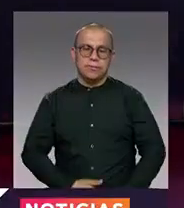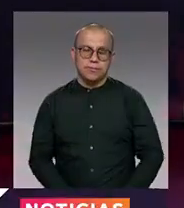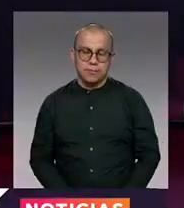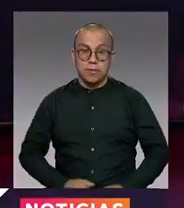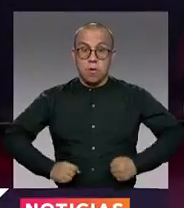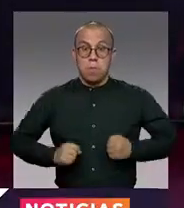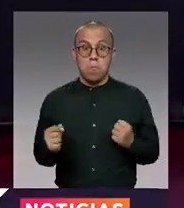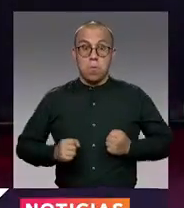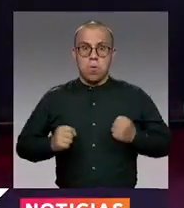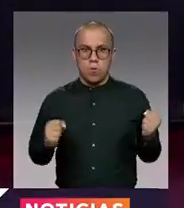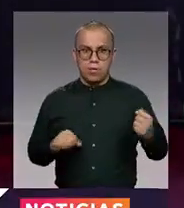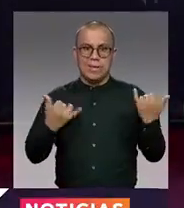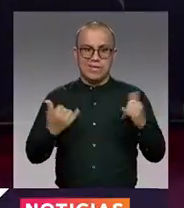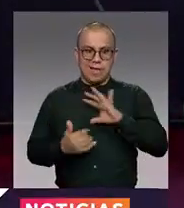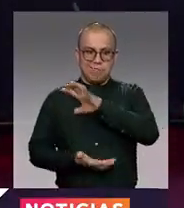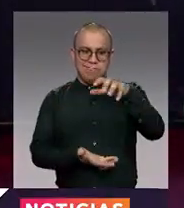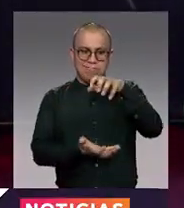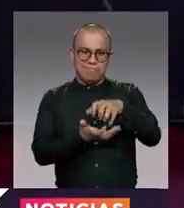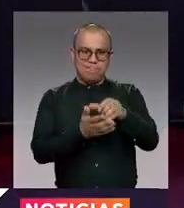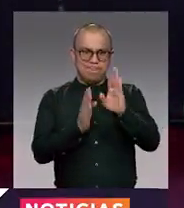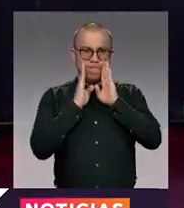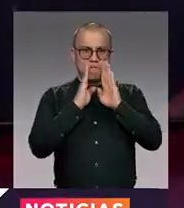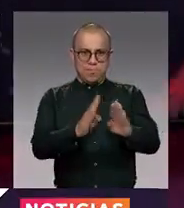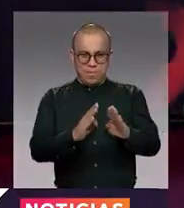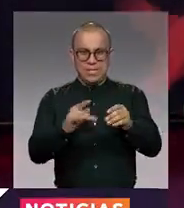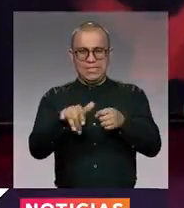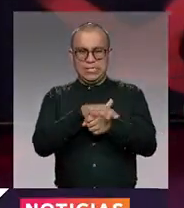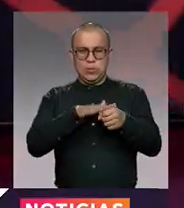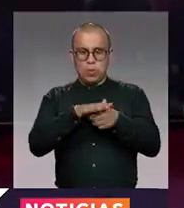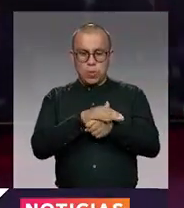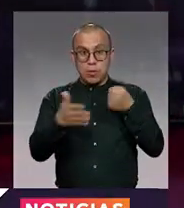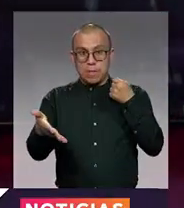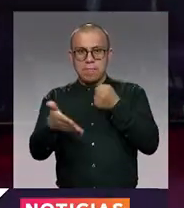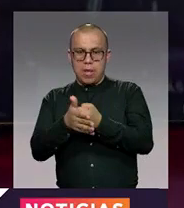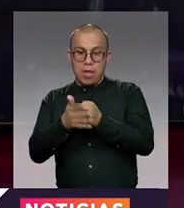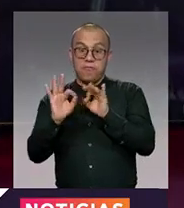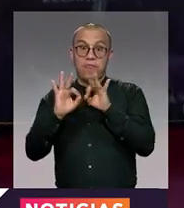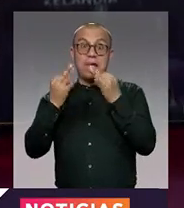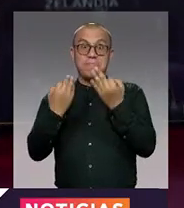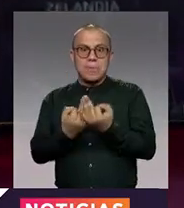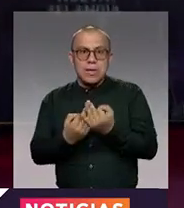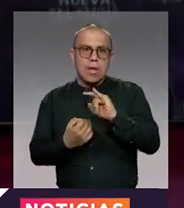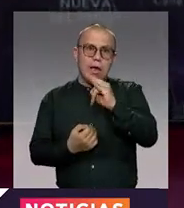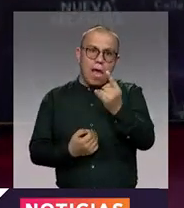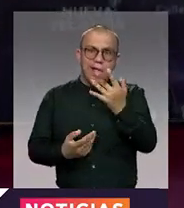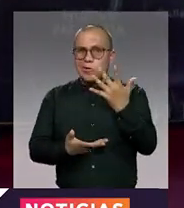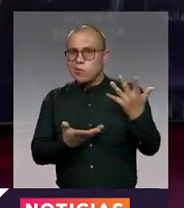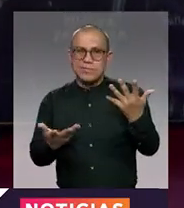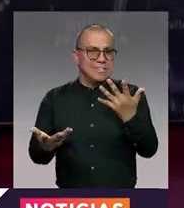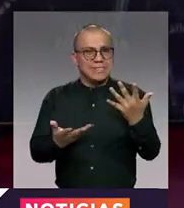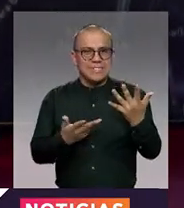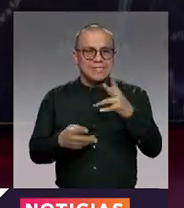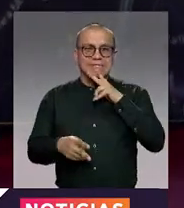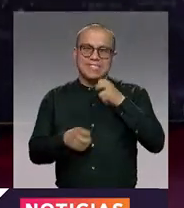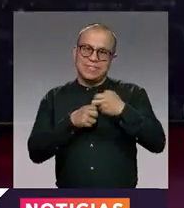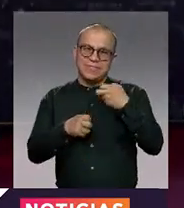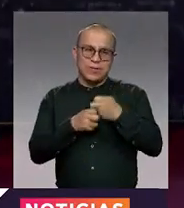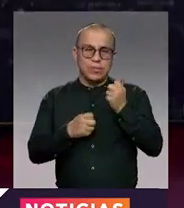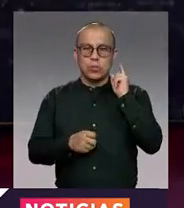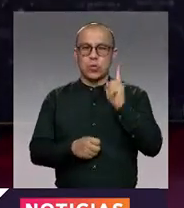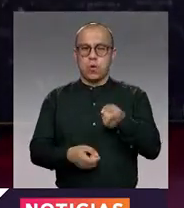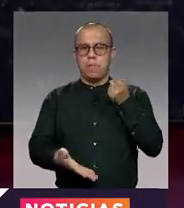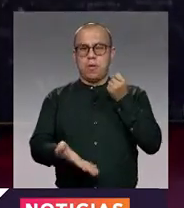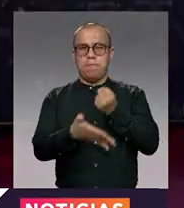Y Bogotá ya tiene el primer centro de atención a víctimas de siniestros viales. Los familiares de estas personas que han pasado por situaciones complejas a raíz